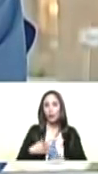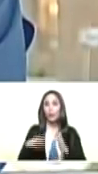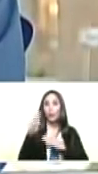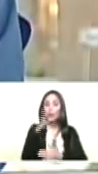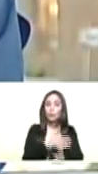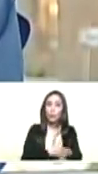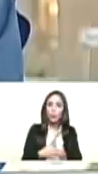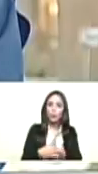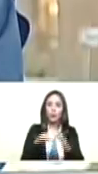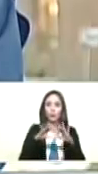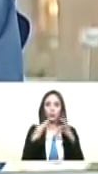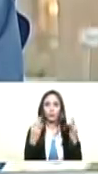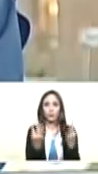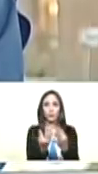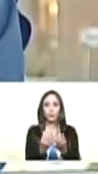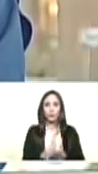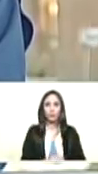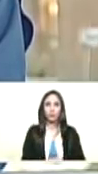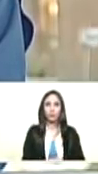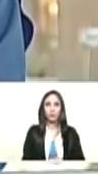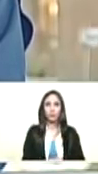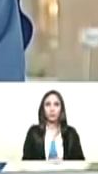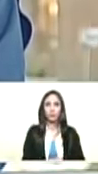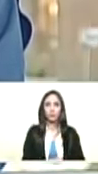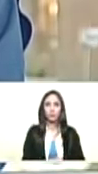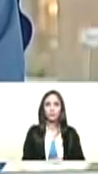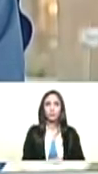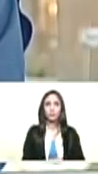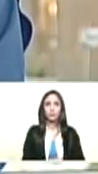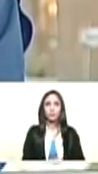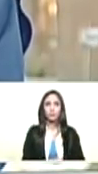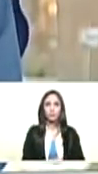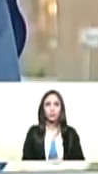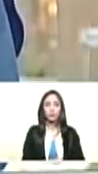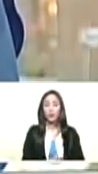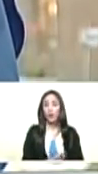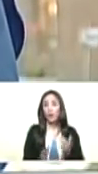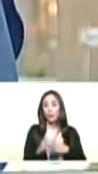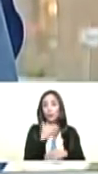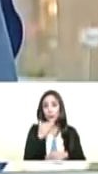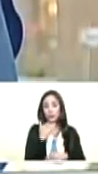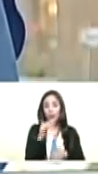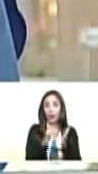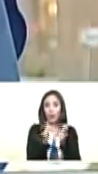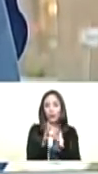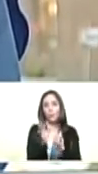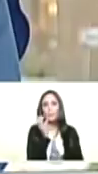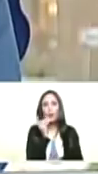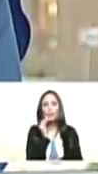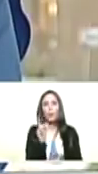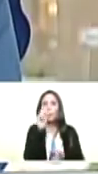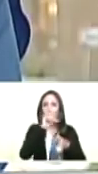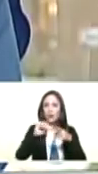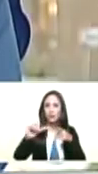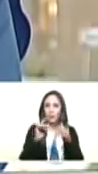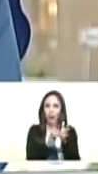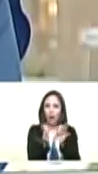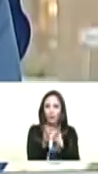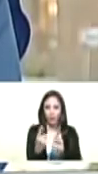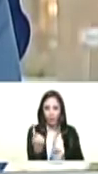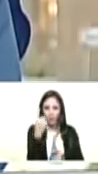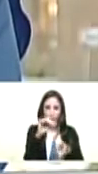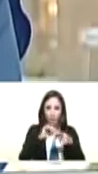patria. Y quiero llegar antes que llegue abril, quizás en la primera semana de abril, ya